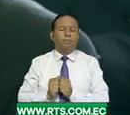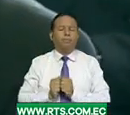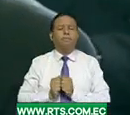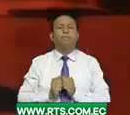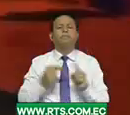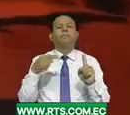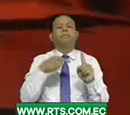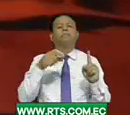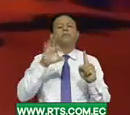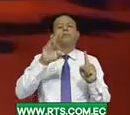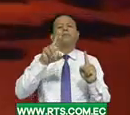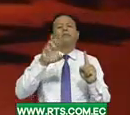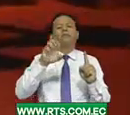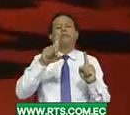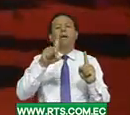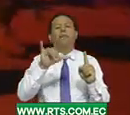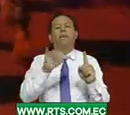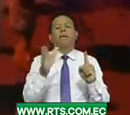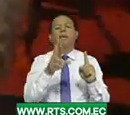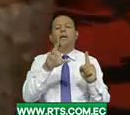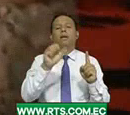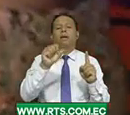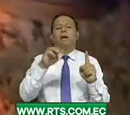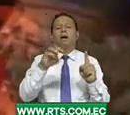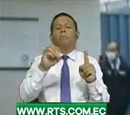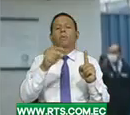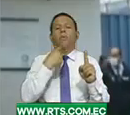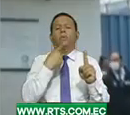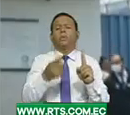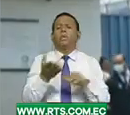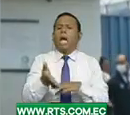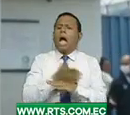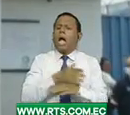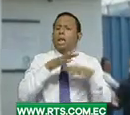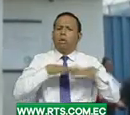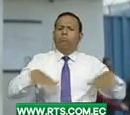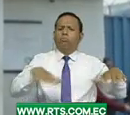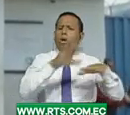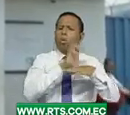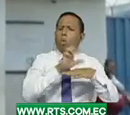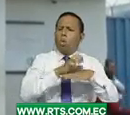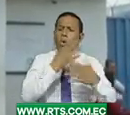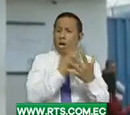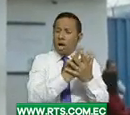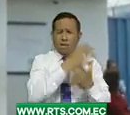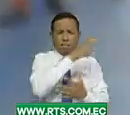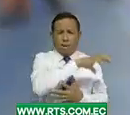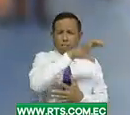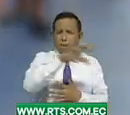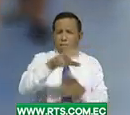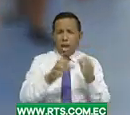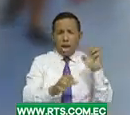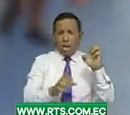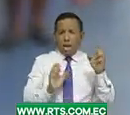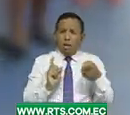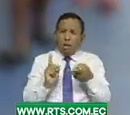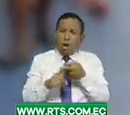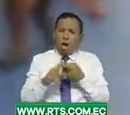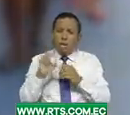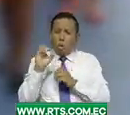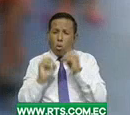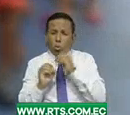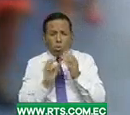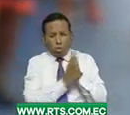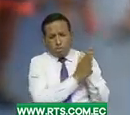que se han realizado 4.800 operativos en las cárceles del país desde el 1 de enero hasta el 9 de octubre del